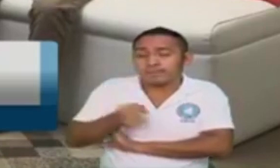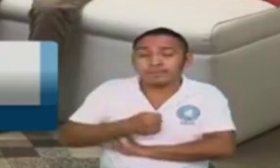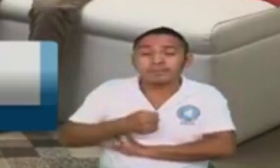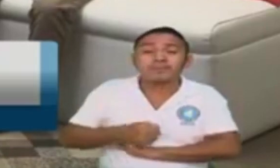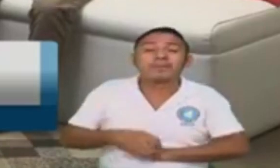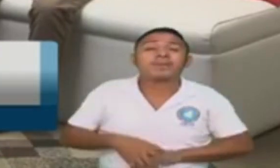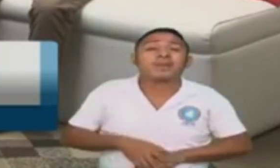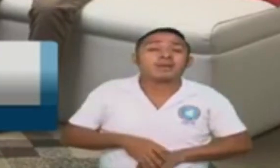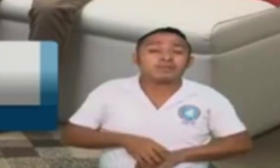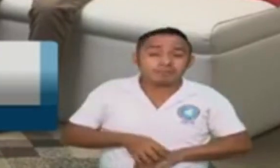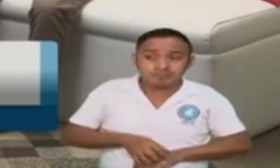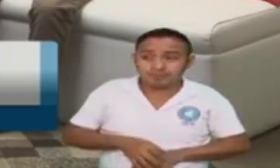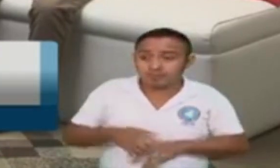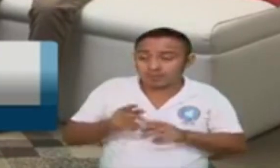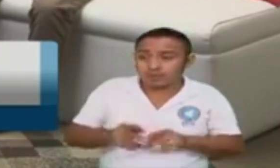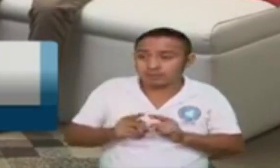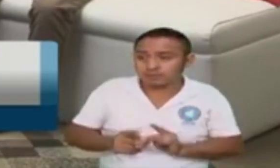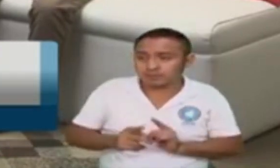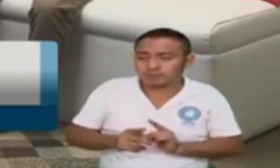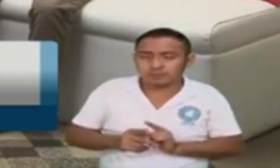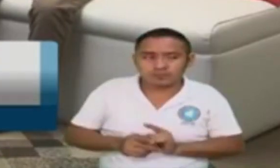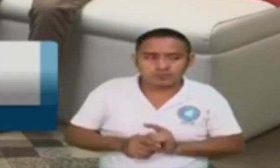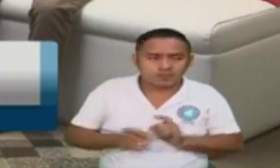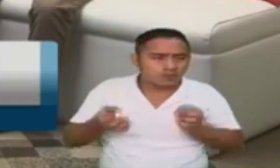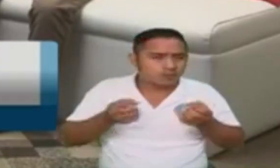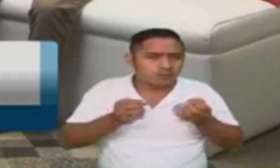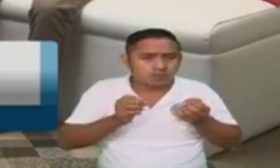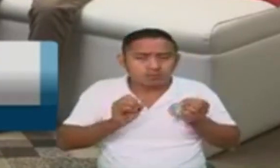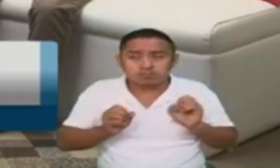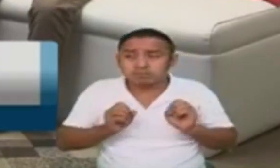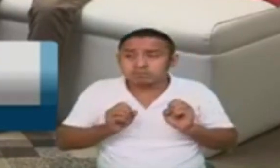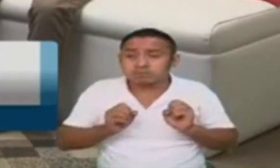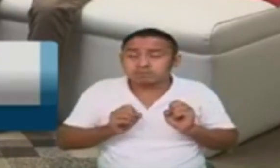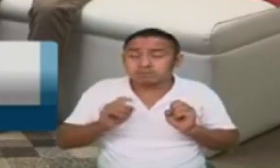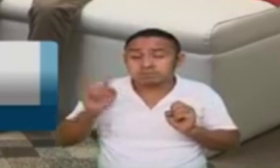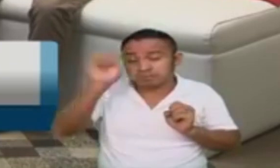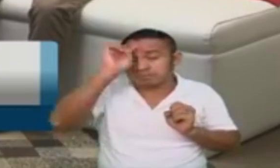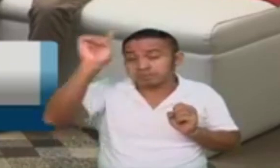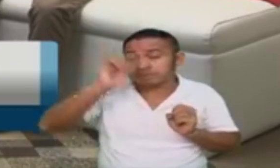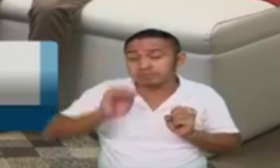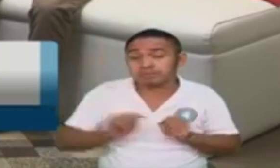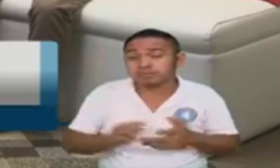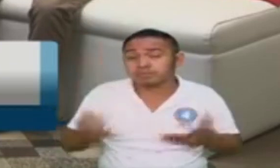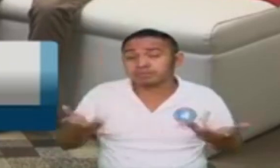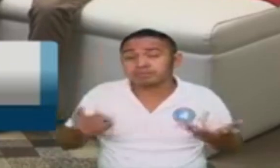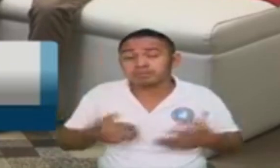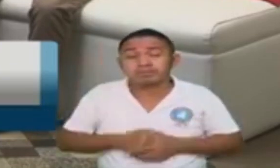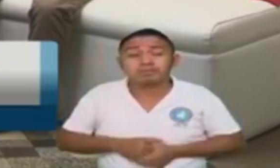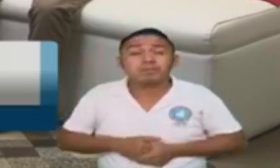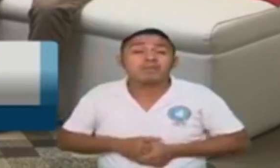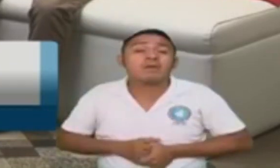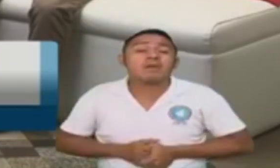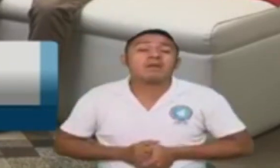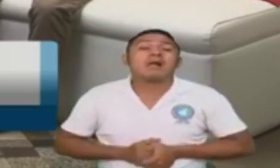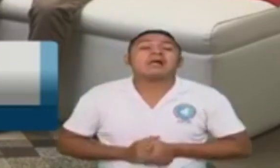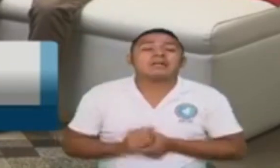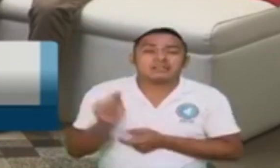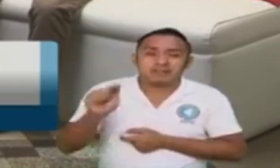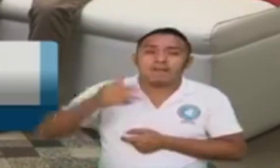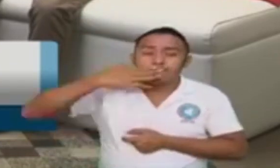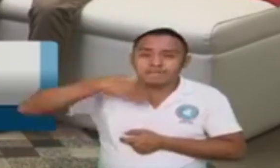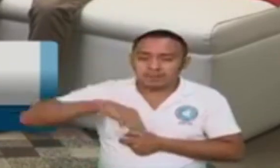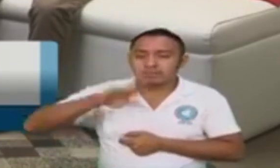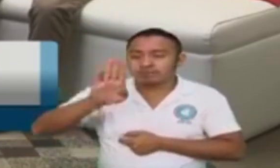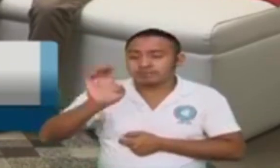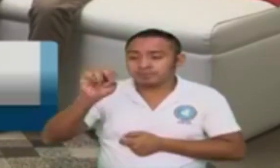está enferma de la tiroides lo puede tener, ¿no? Sí, lo puede tener nódulos y no se da cuenta. No se da cuenta. Es un ¿Son benignos? Son